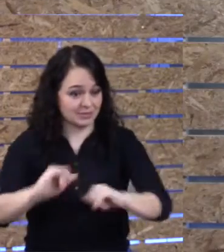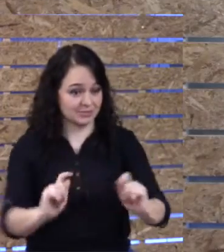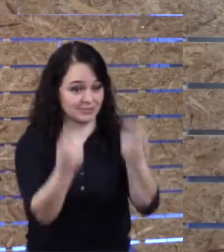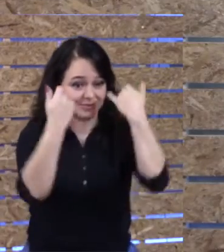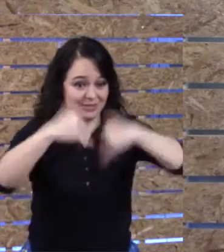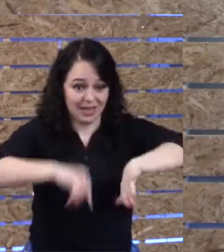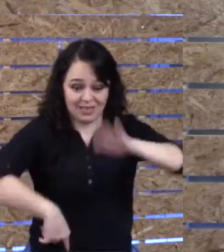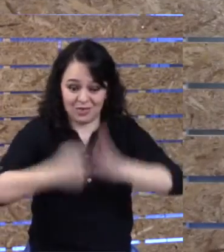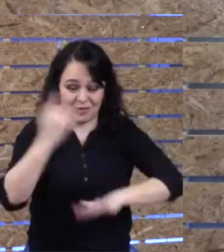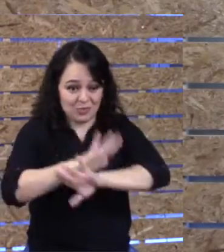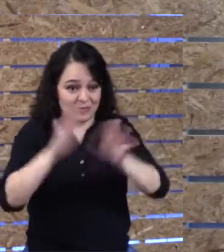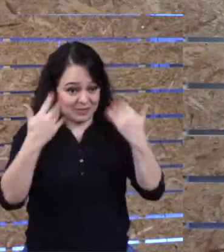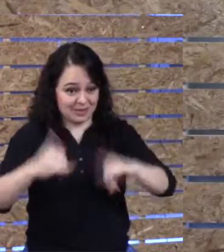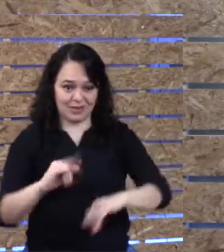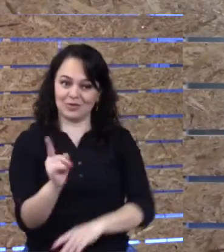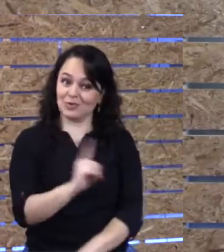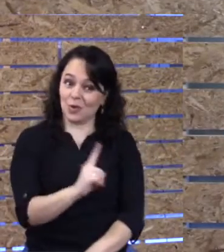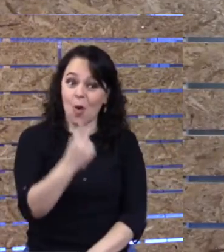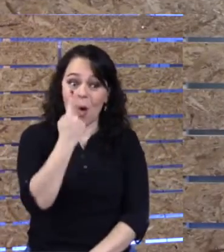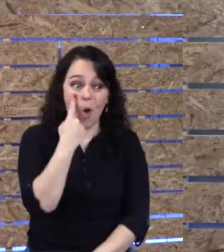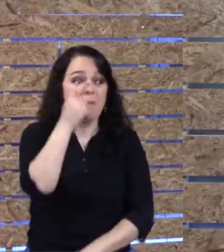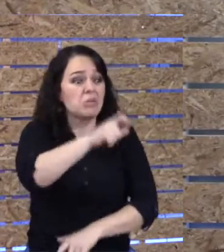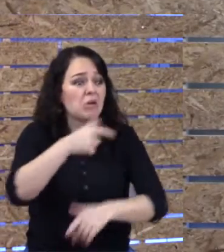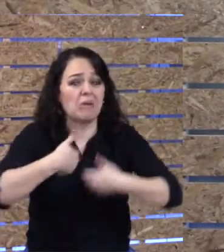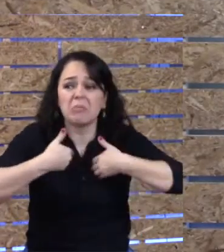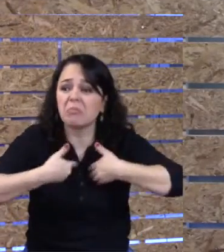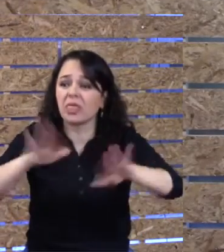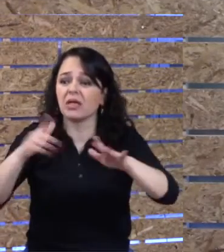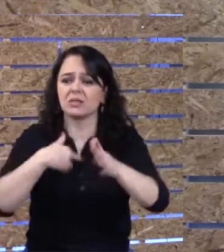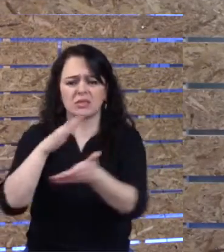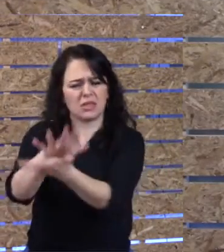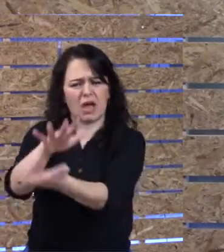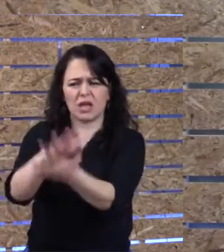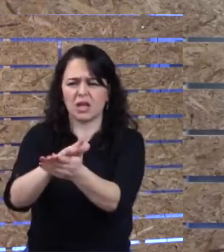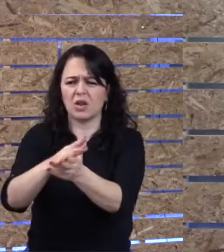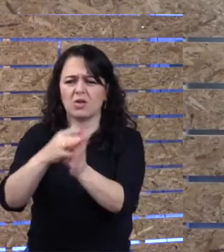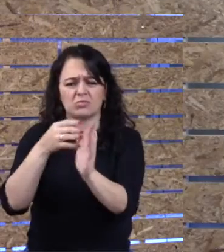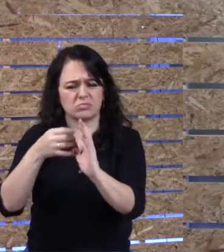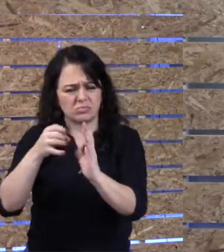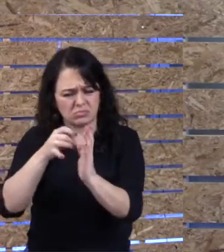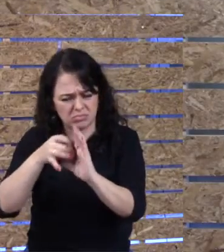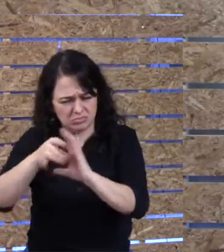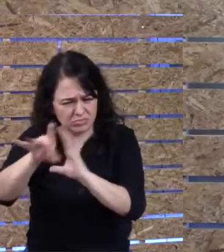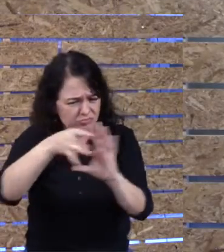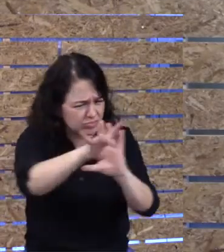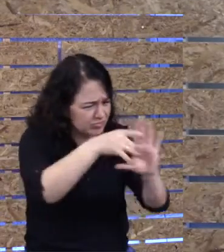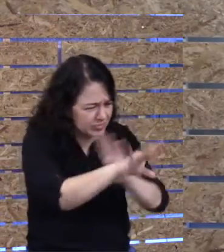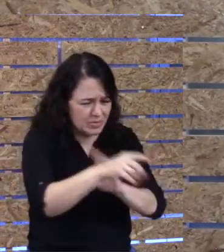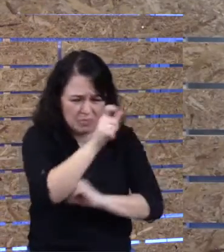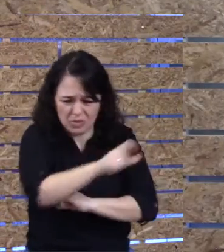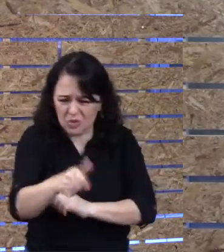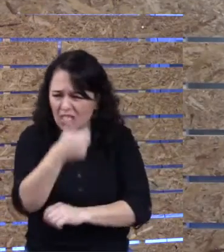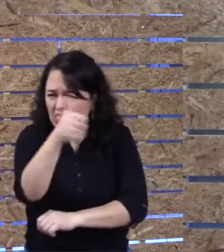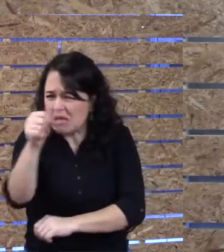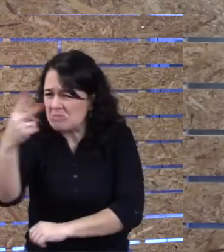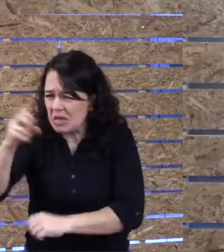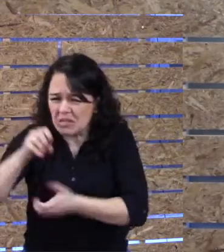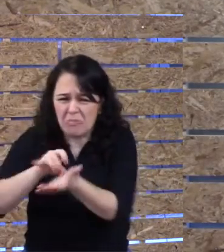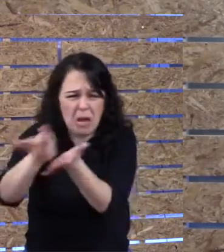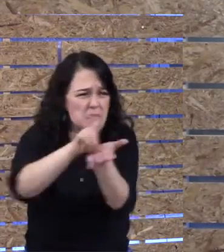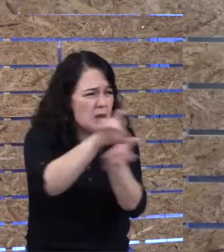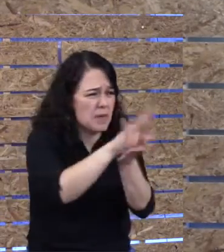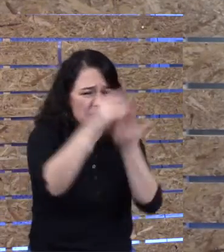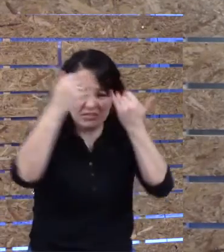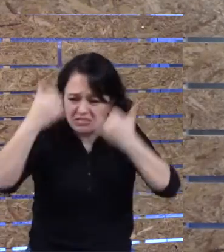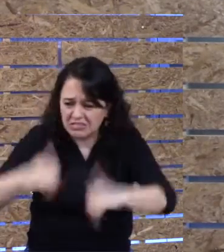Ignoramos que la palabra de Dios tiene sus promesas dirigidas específicamente a unas personas. Y no